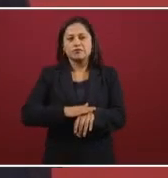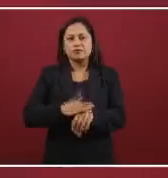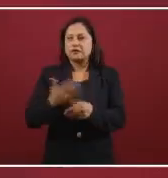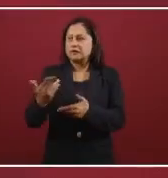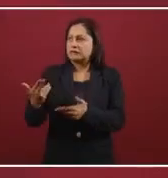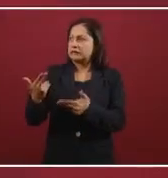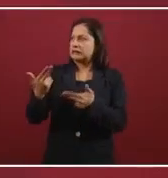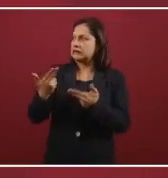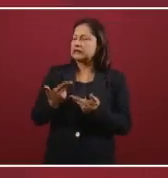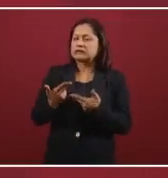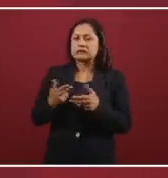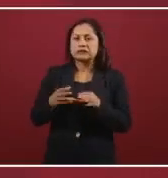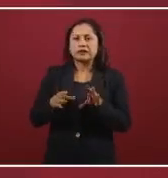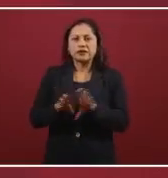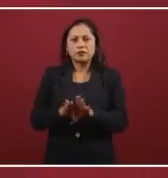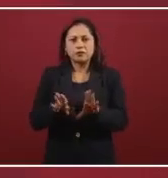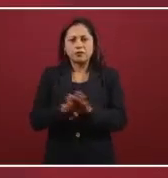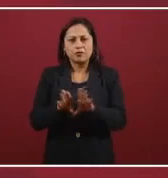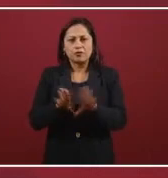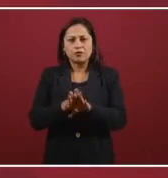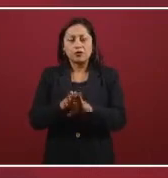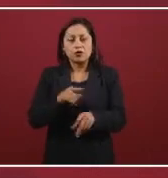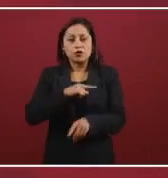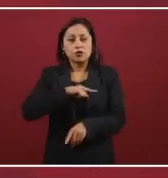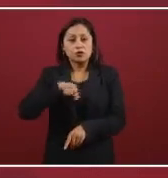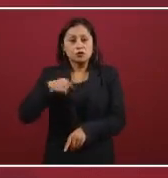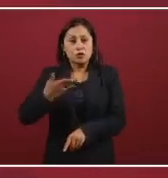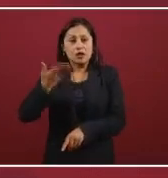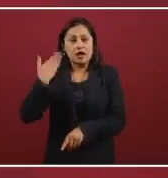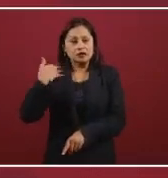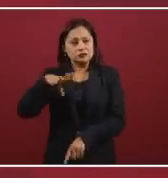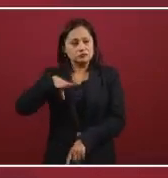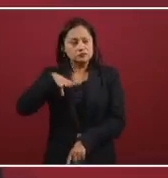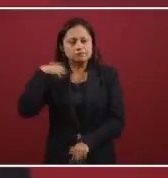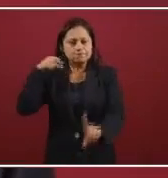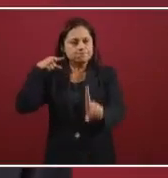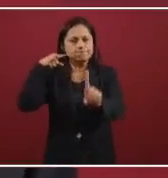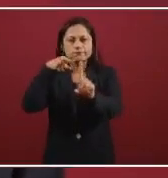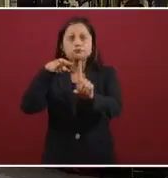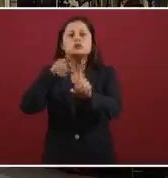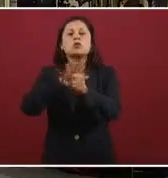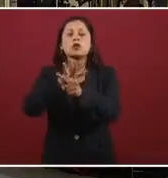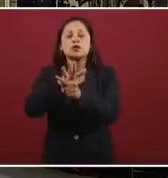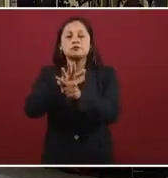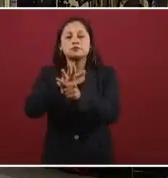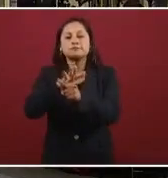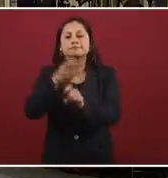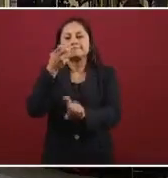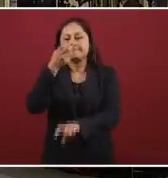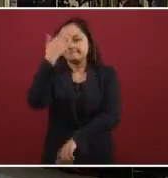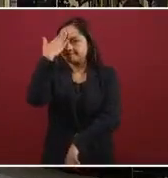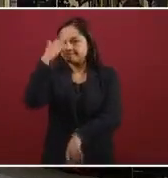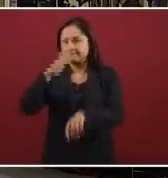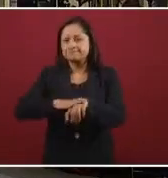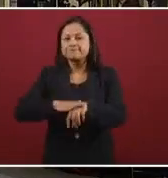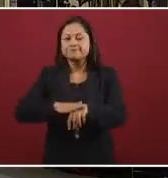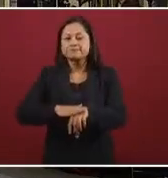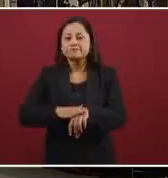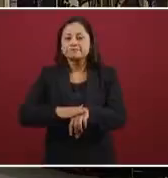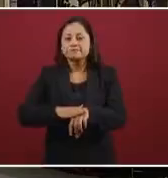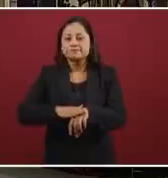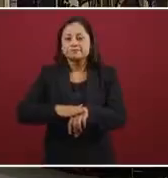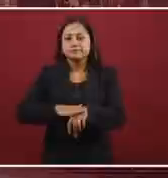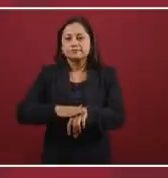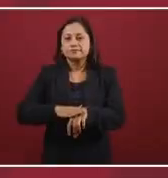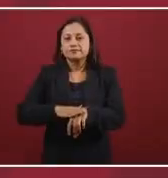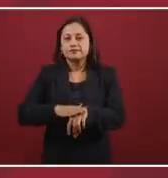por lo que luchamos, y no dejarnos atrapar por la parafernalia del poder.